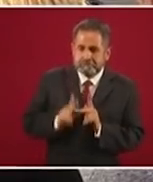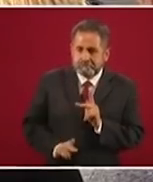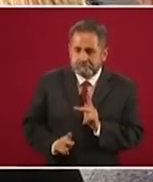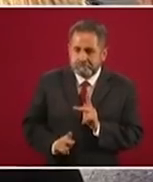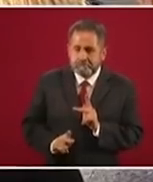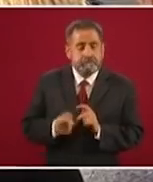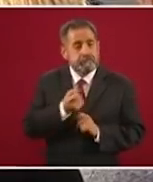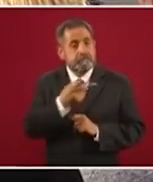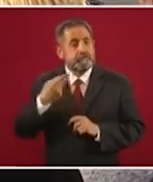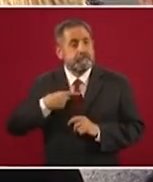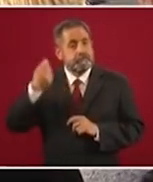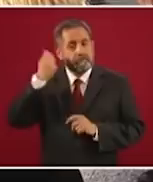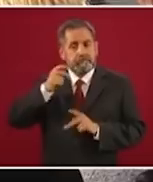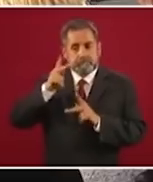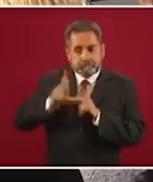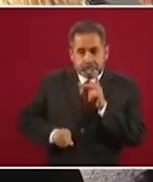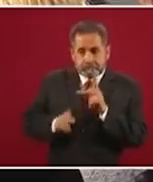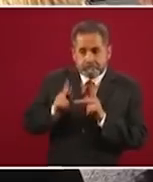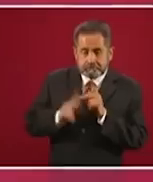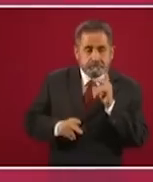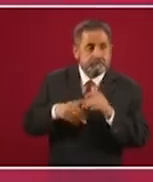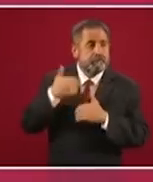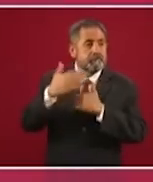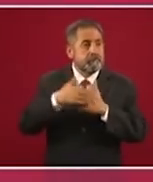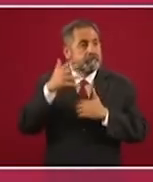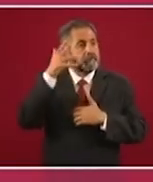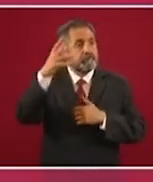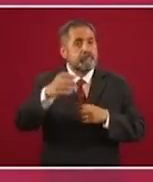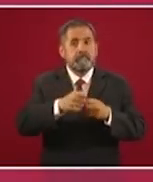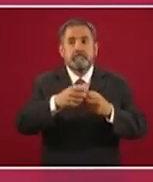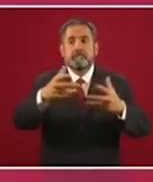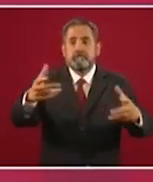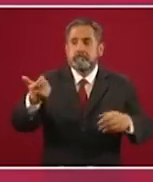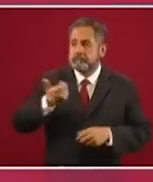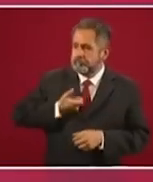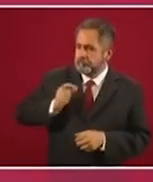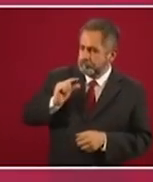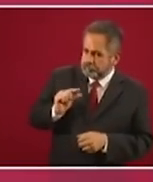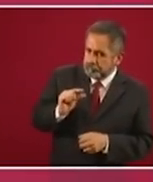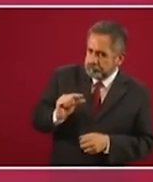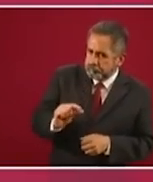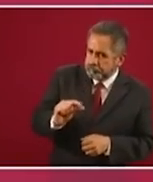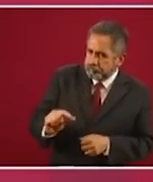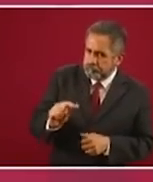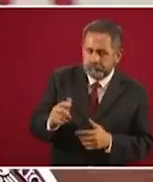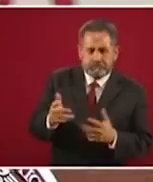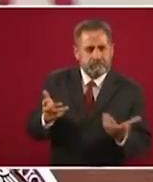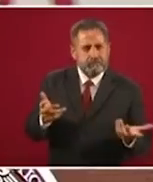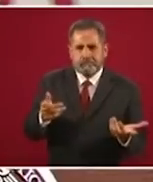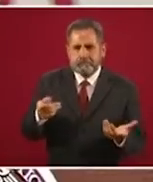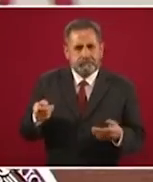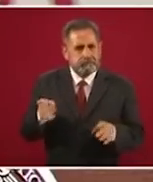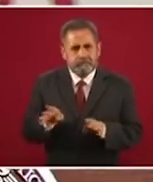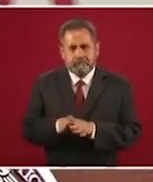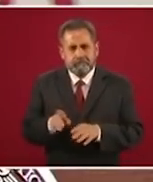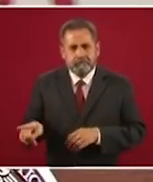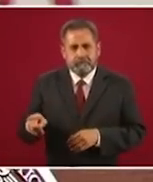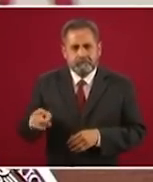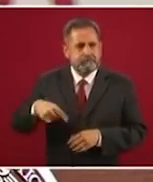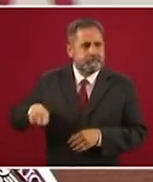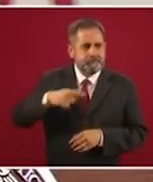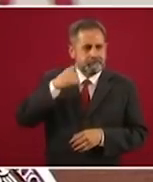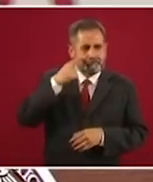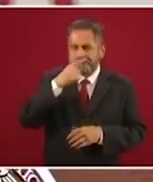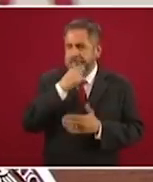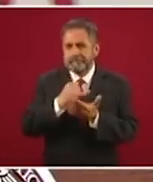trabajadores jubilados, y va a ir creciendo por esta decisión que